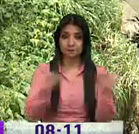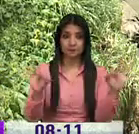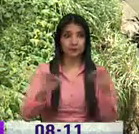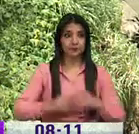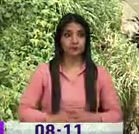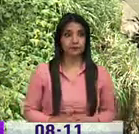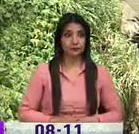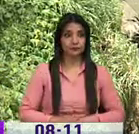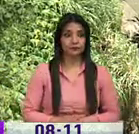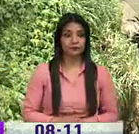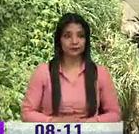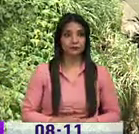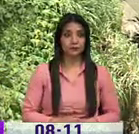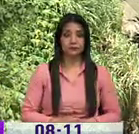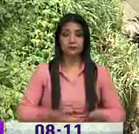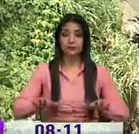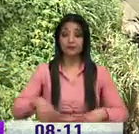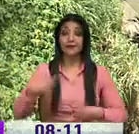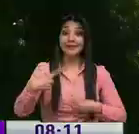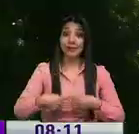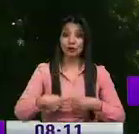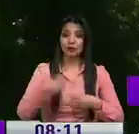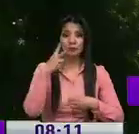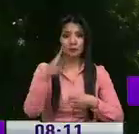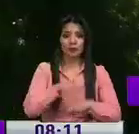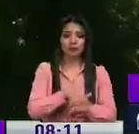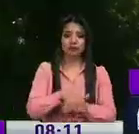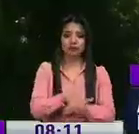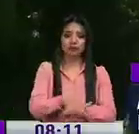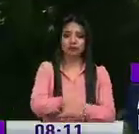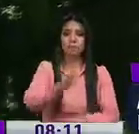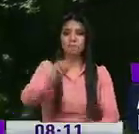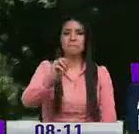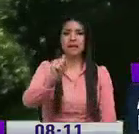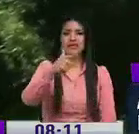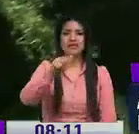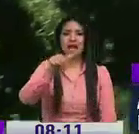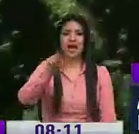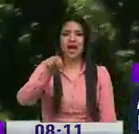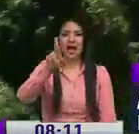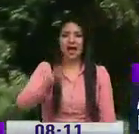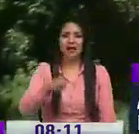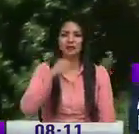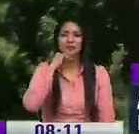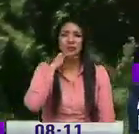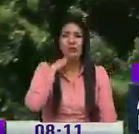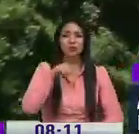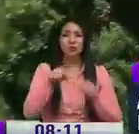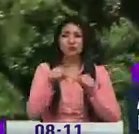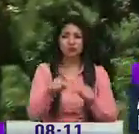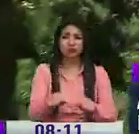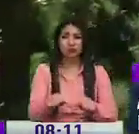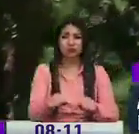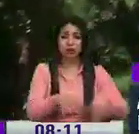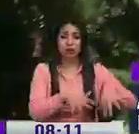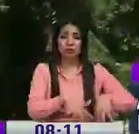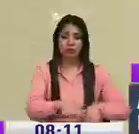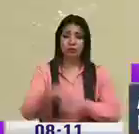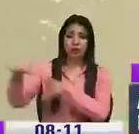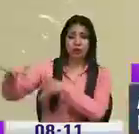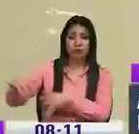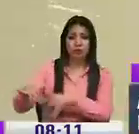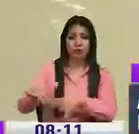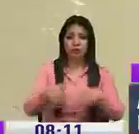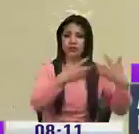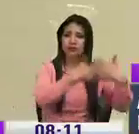Desde varios sectores de Quito se puede observar que el río Machángara sigue contaminado. Lamentablemente, las descargas antitécnicas han provocado